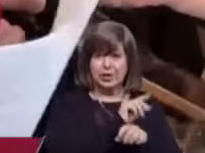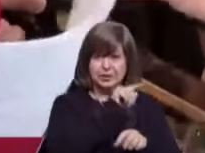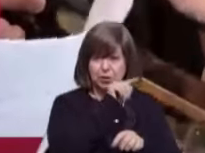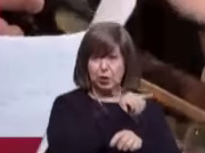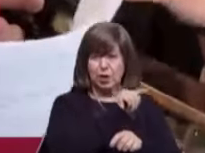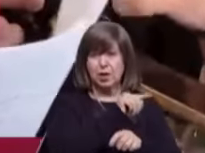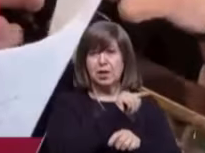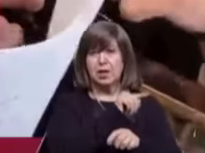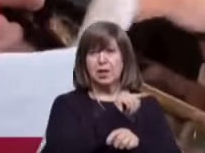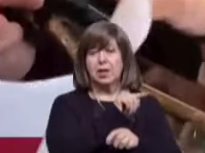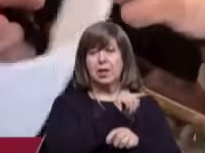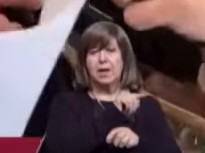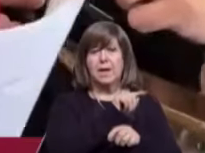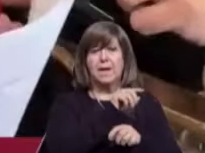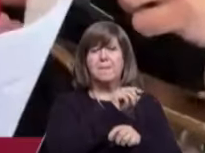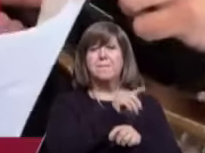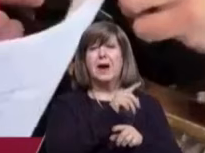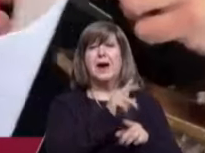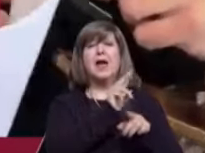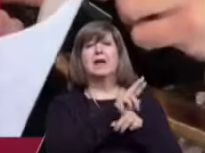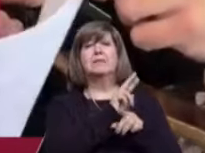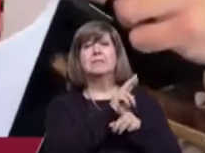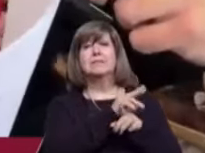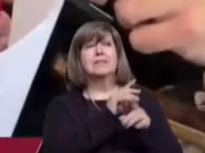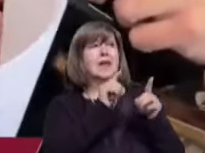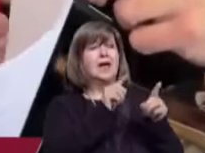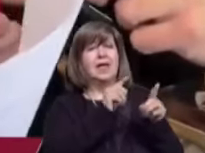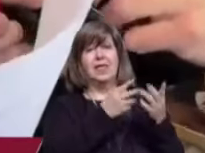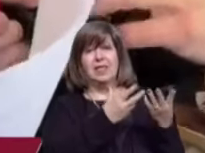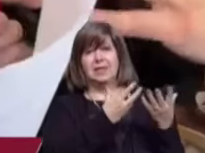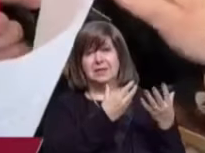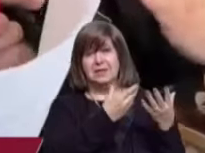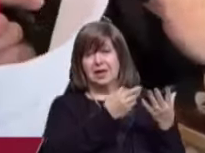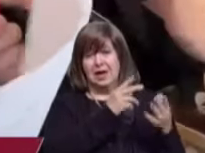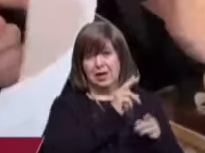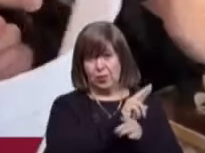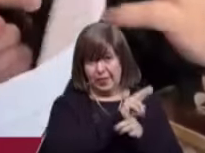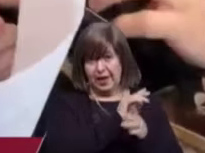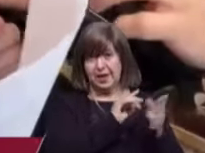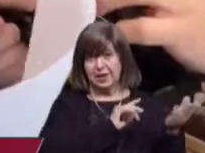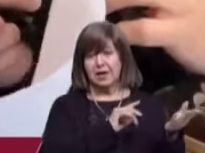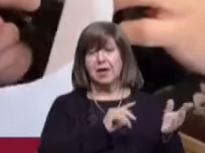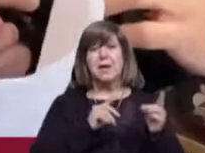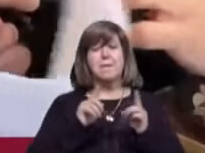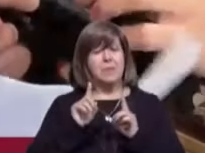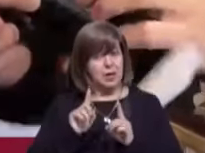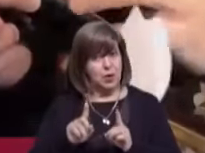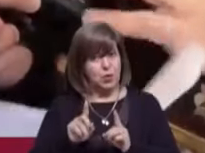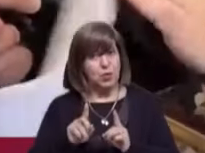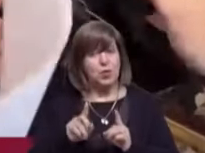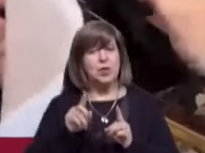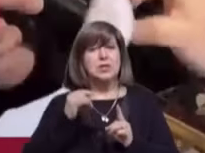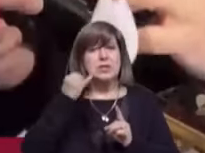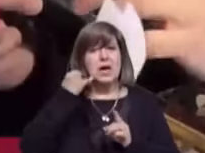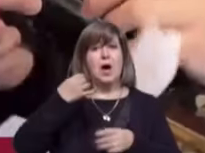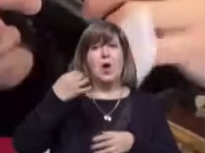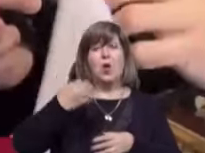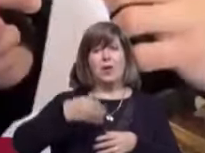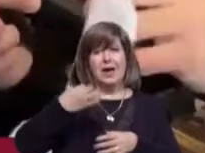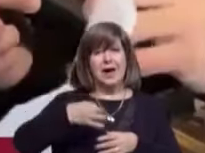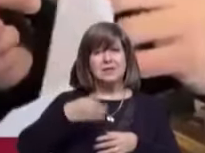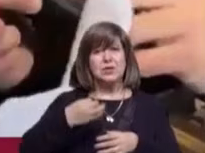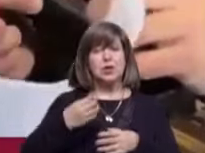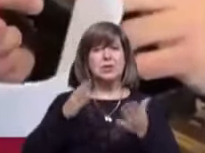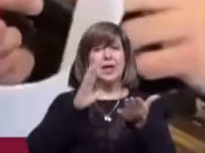necesarias a fin de tutelar la integridad psicofísica de anunciante conviene en tal sentido señalar además que la obligación convencional de